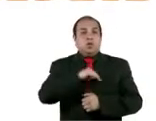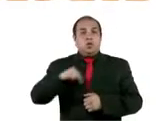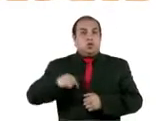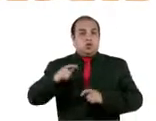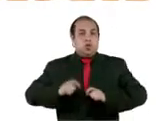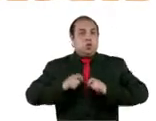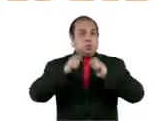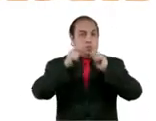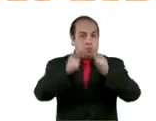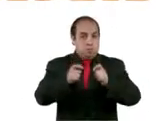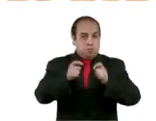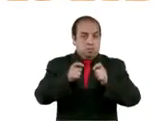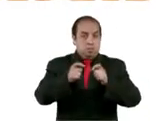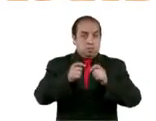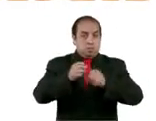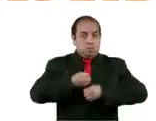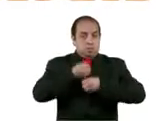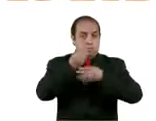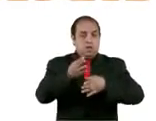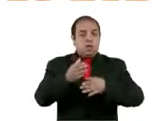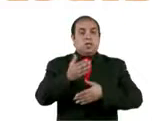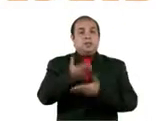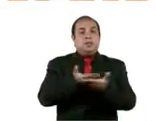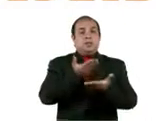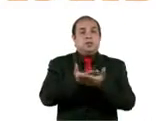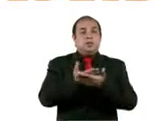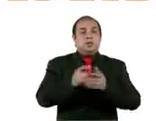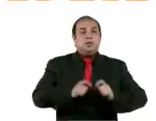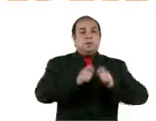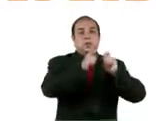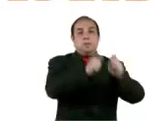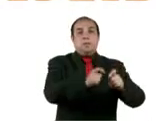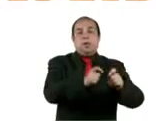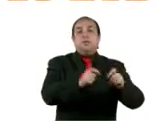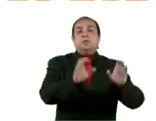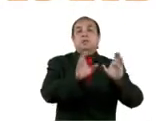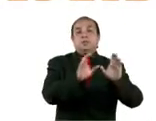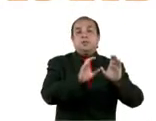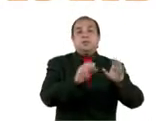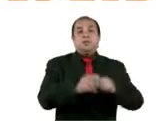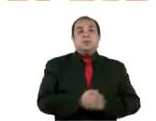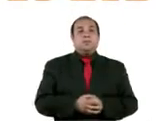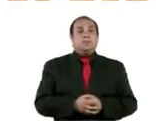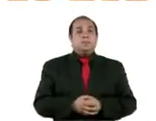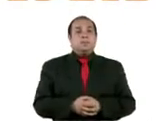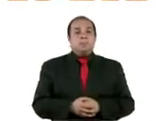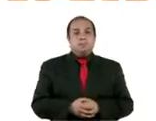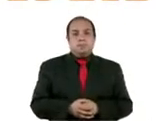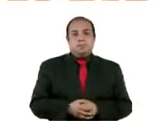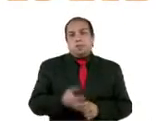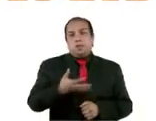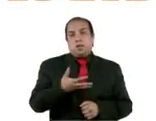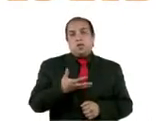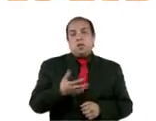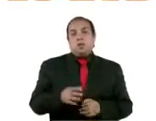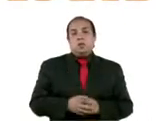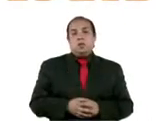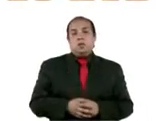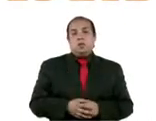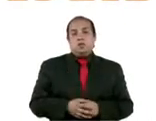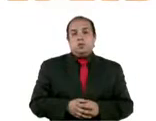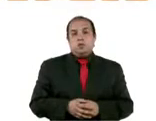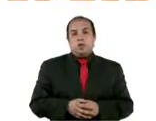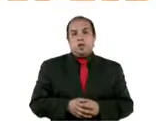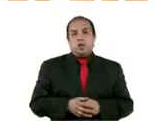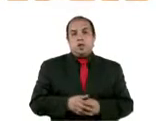brindando este servicio, otorgando esta constancia, ¿sí?, a través del mecanismo muy conocido por ustedes, que